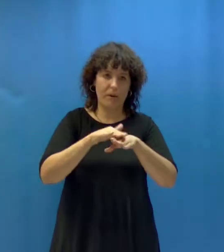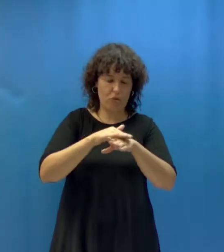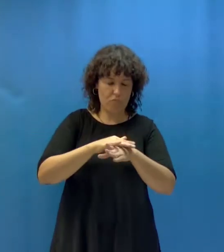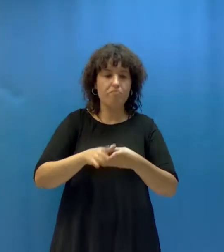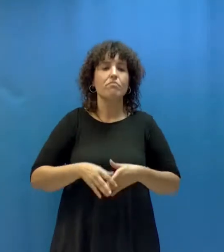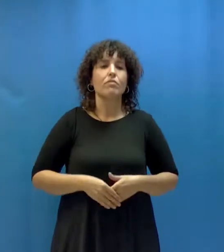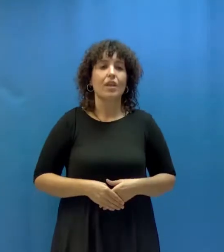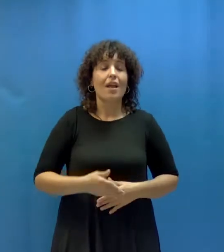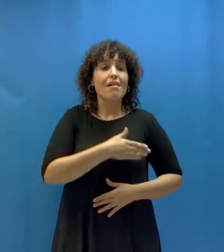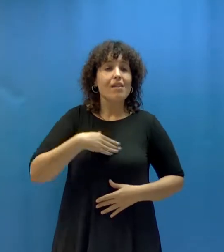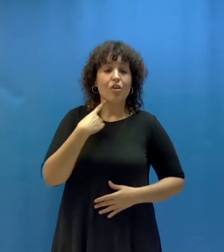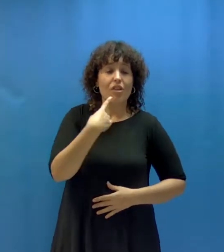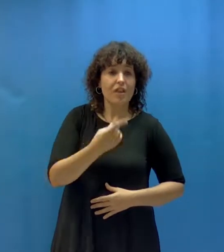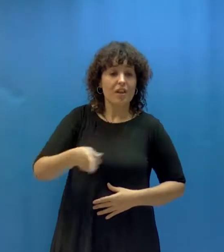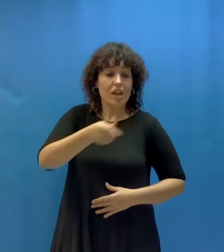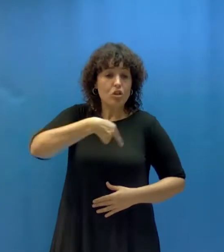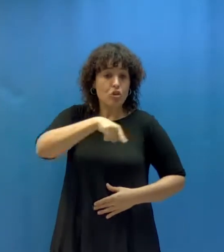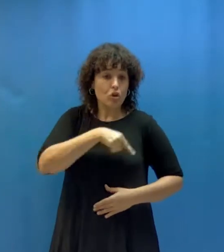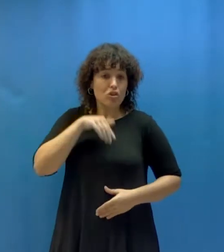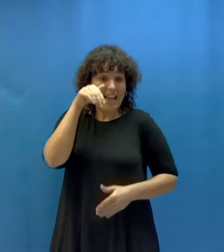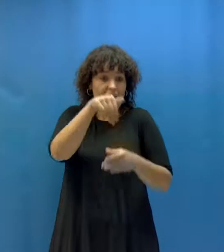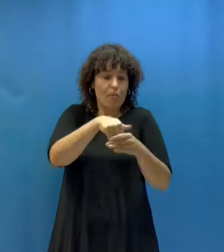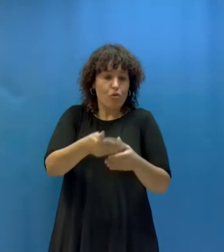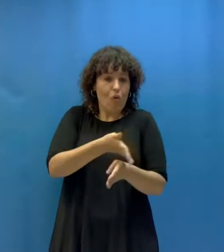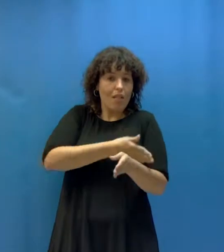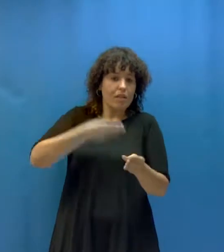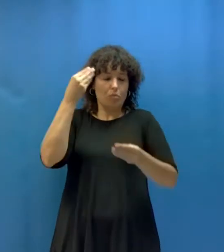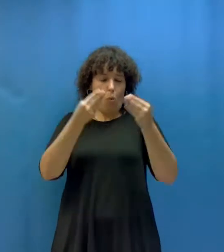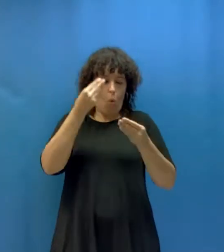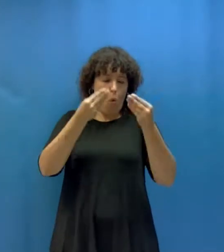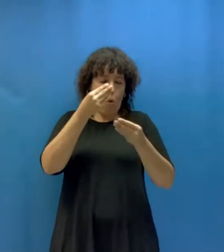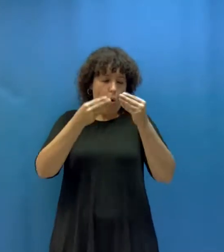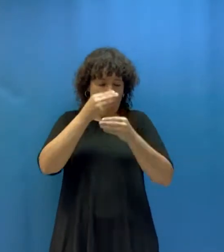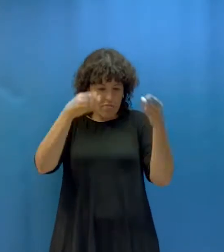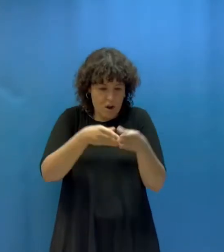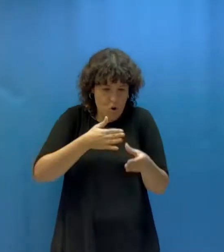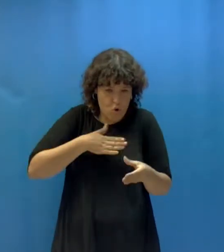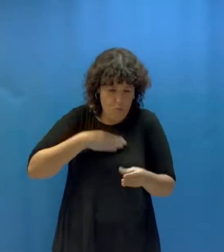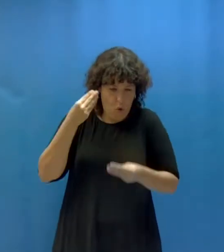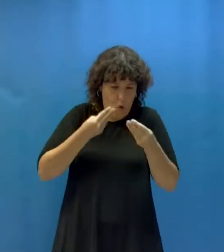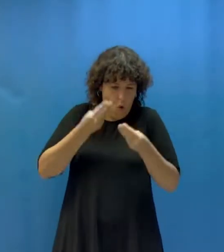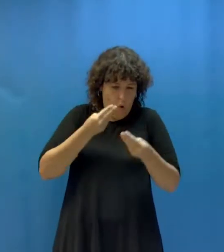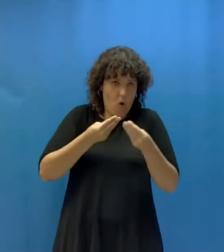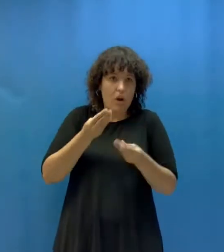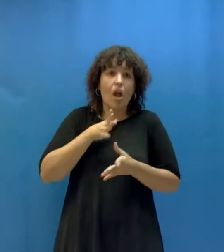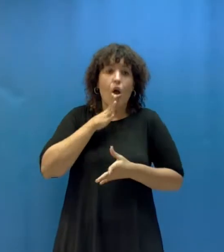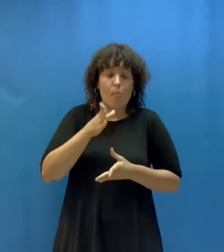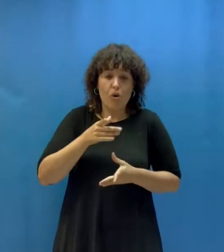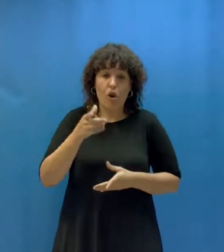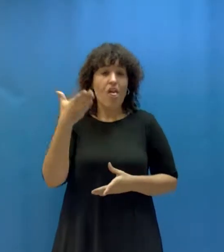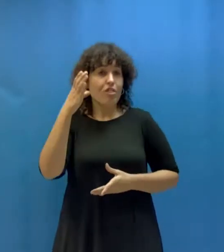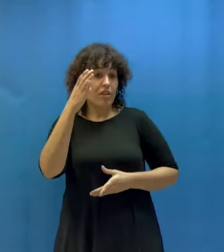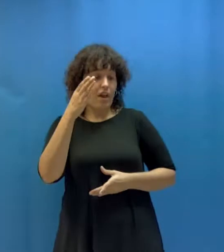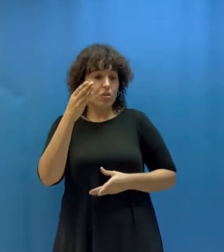Tengo que decirles que hemos meditado largamente el voto a esta ordenanza en el seno del Grupo Municipal, porque desde Ciudadanos no creemos